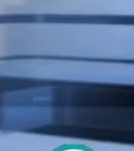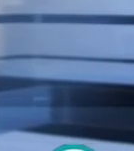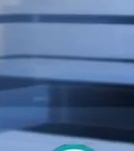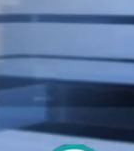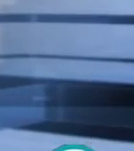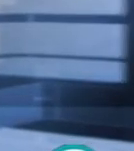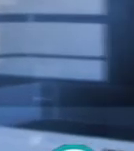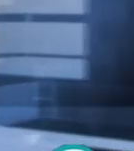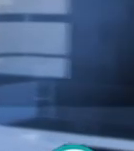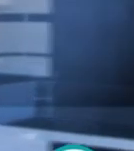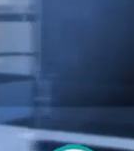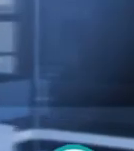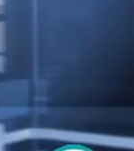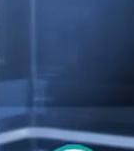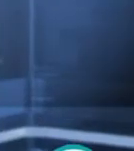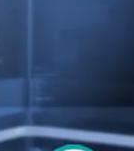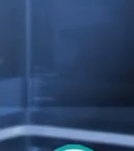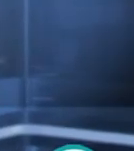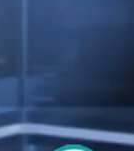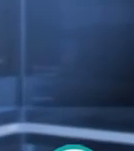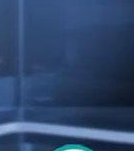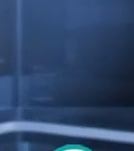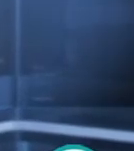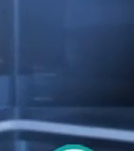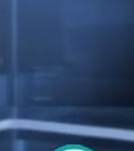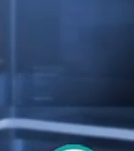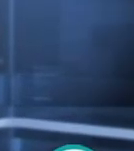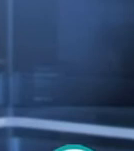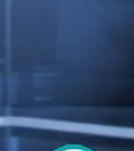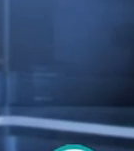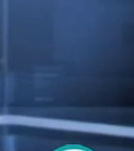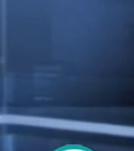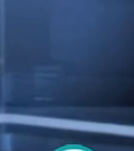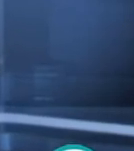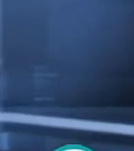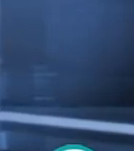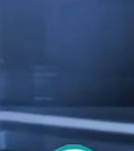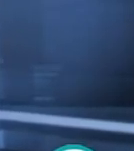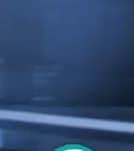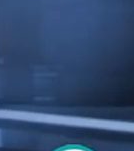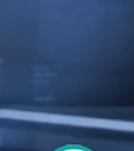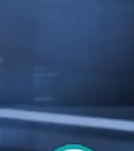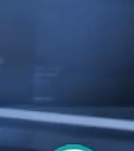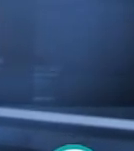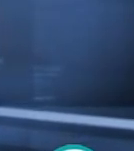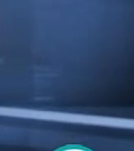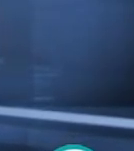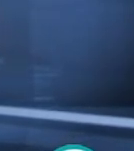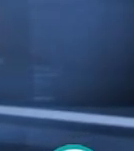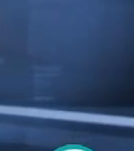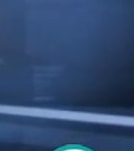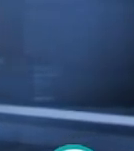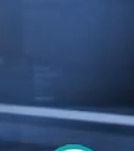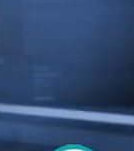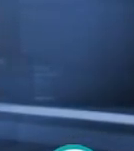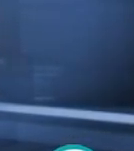La Agencia Estatal de Meteorología informa de un tiempo para la bahía de Cádiz con cielos parcialmente cubiertos tendiendo a despejado.